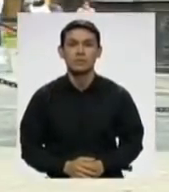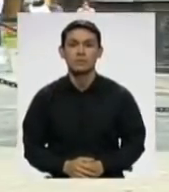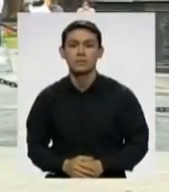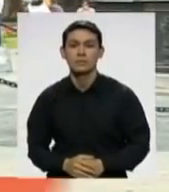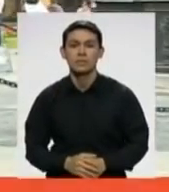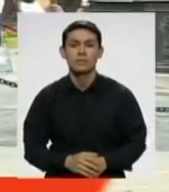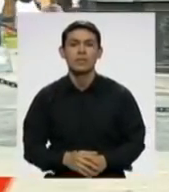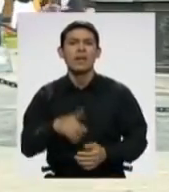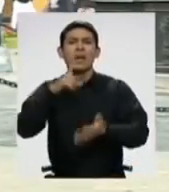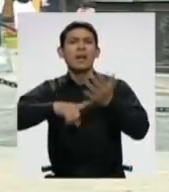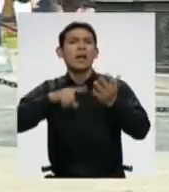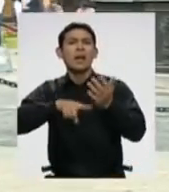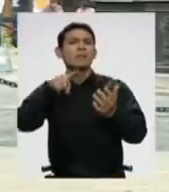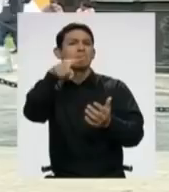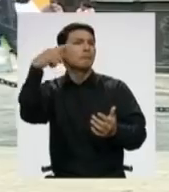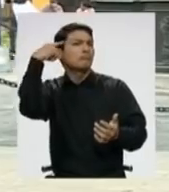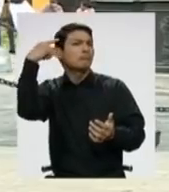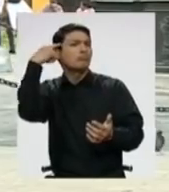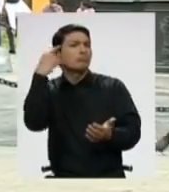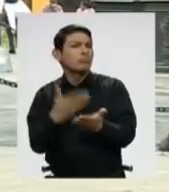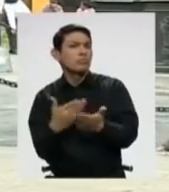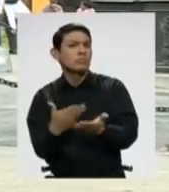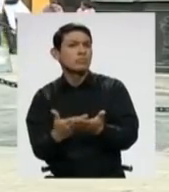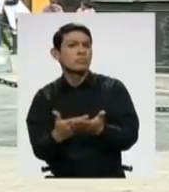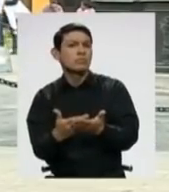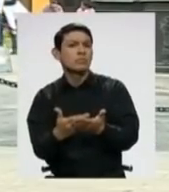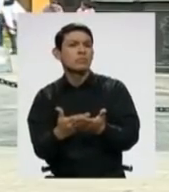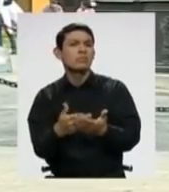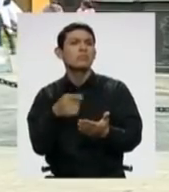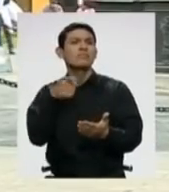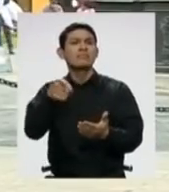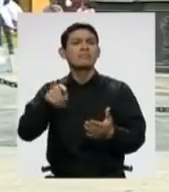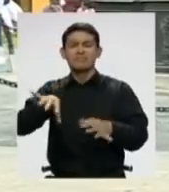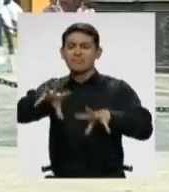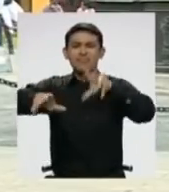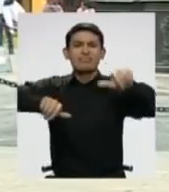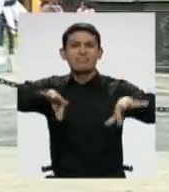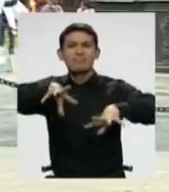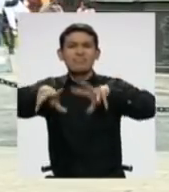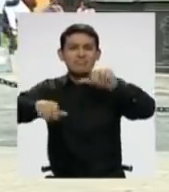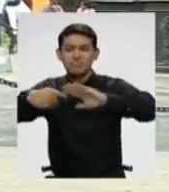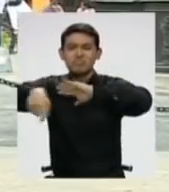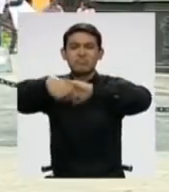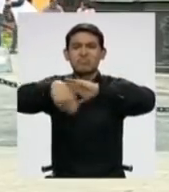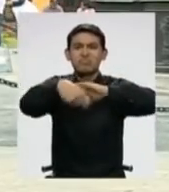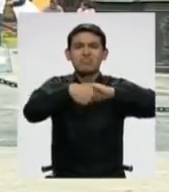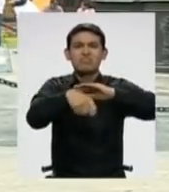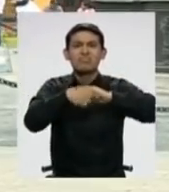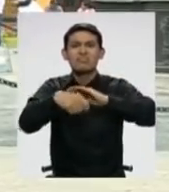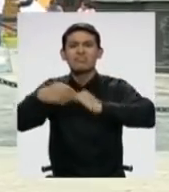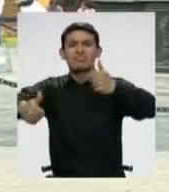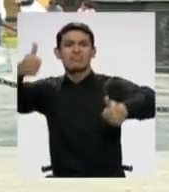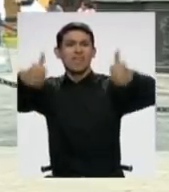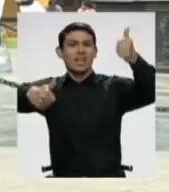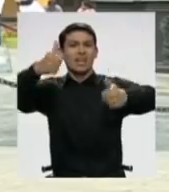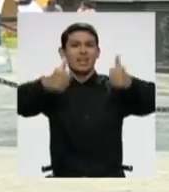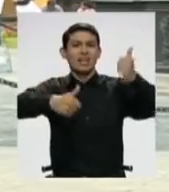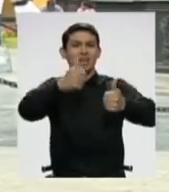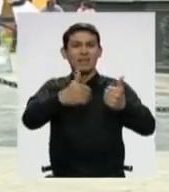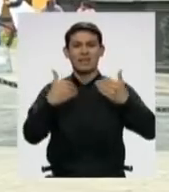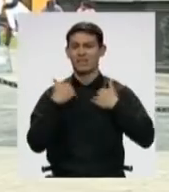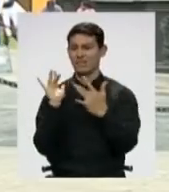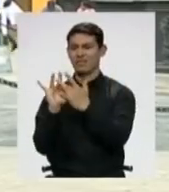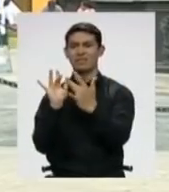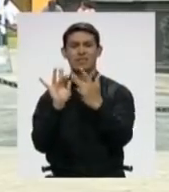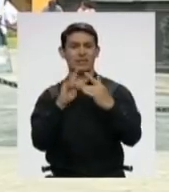acciones concretas propone para mitigar los actos de corrupción cometidos por los funcionarios públicos que tienen contacto